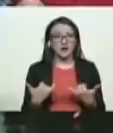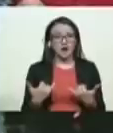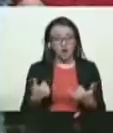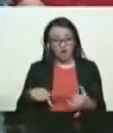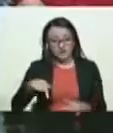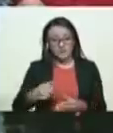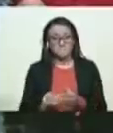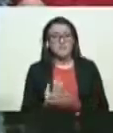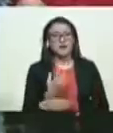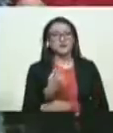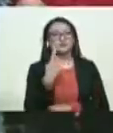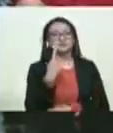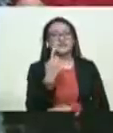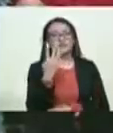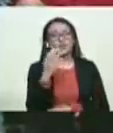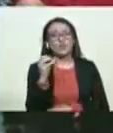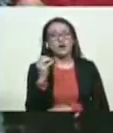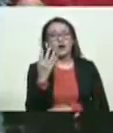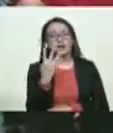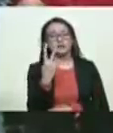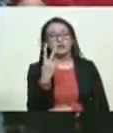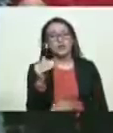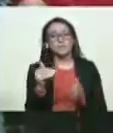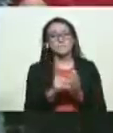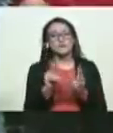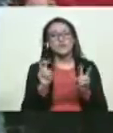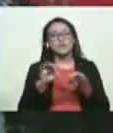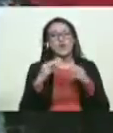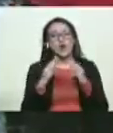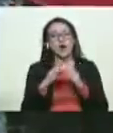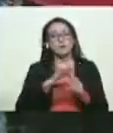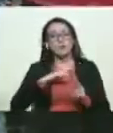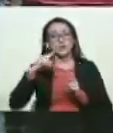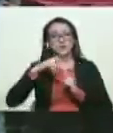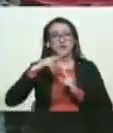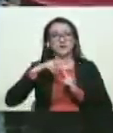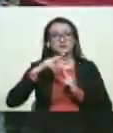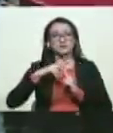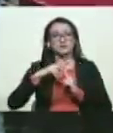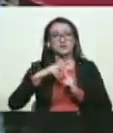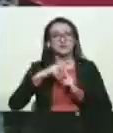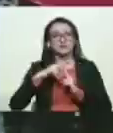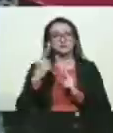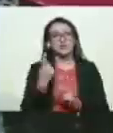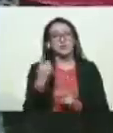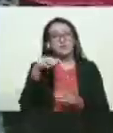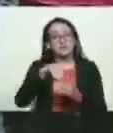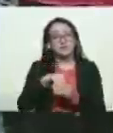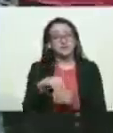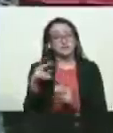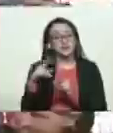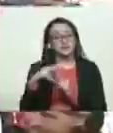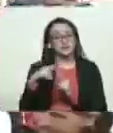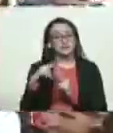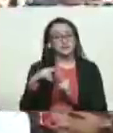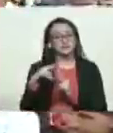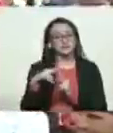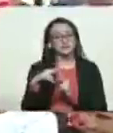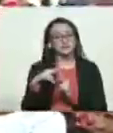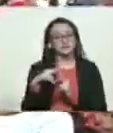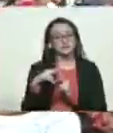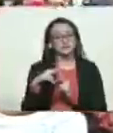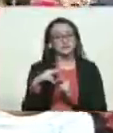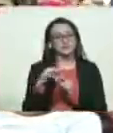mayo 142 mil nuevos hogares del táchira solamente del táchira en el